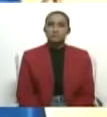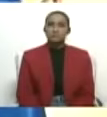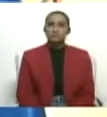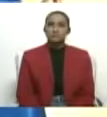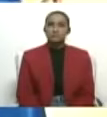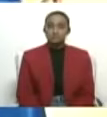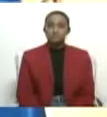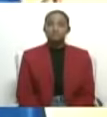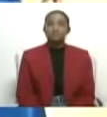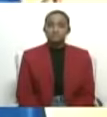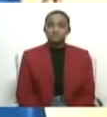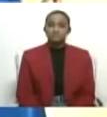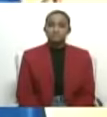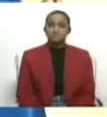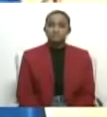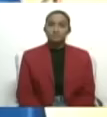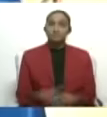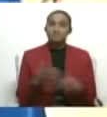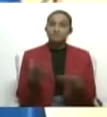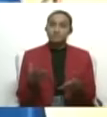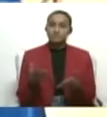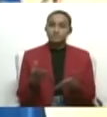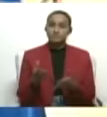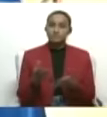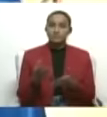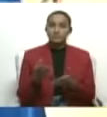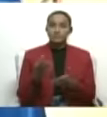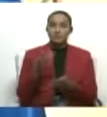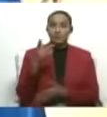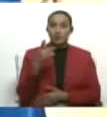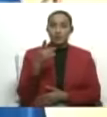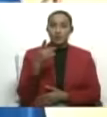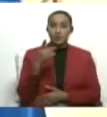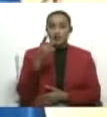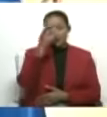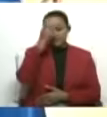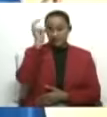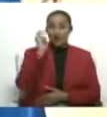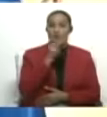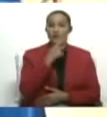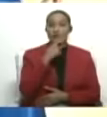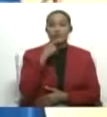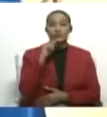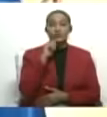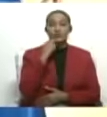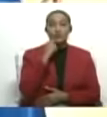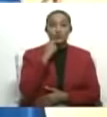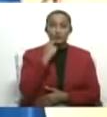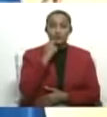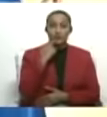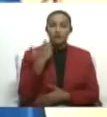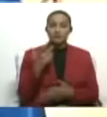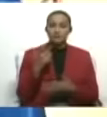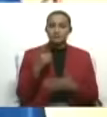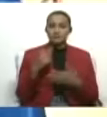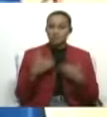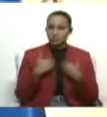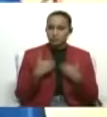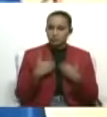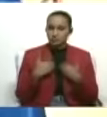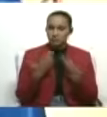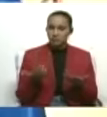que tienen un valor en sí mismo y no sufren de la